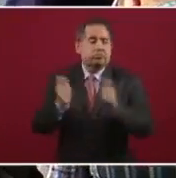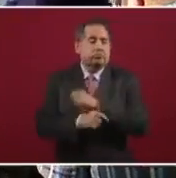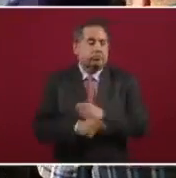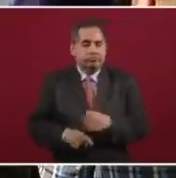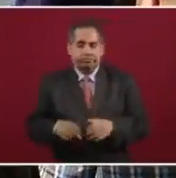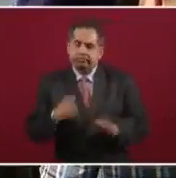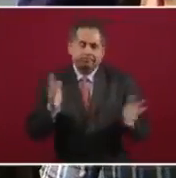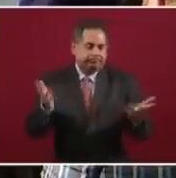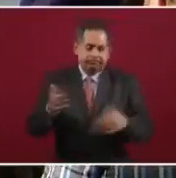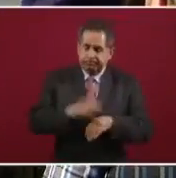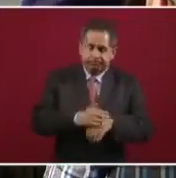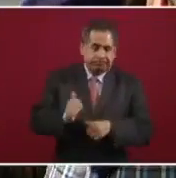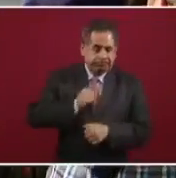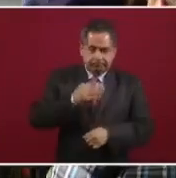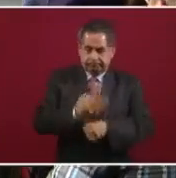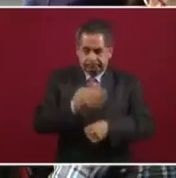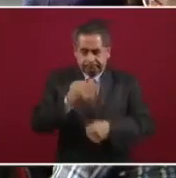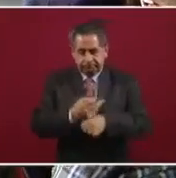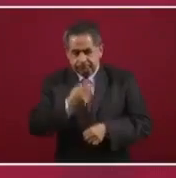para decirles